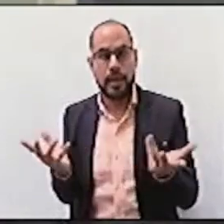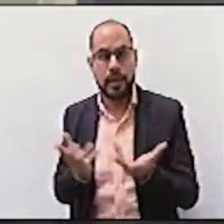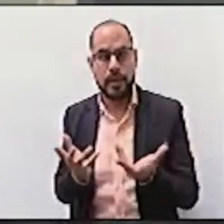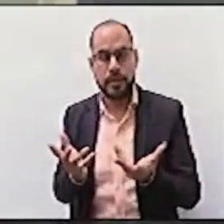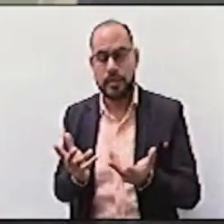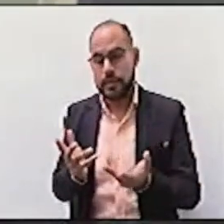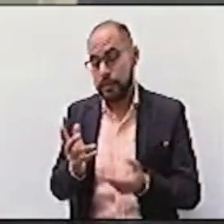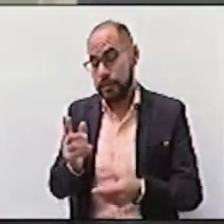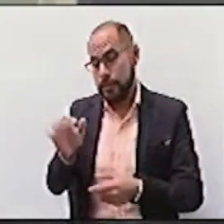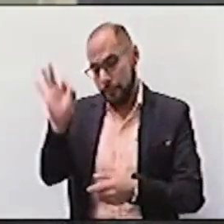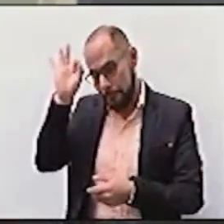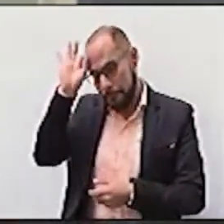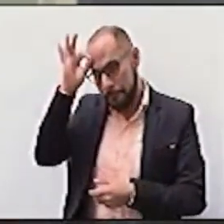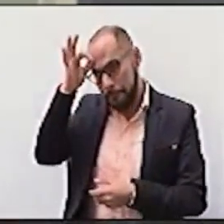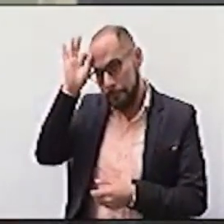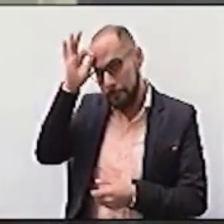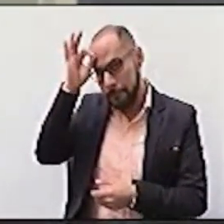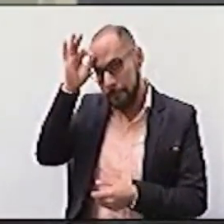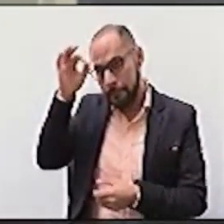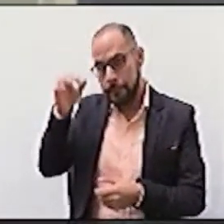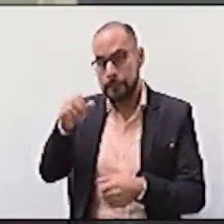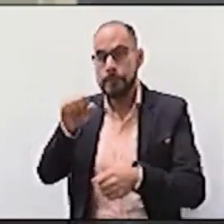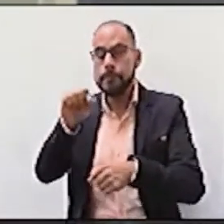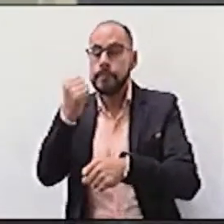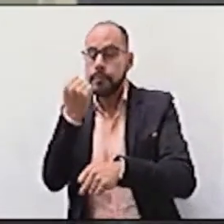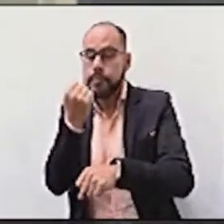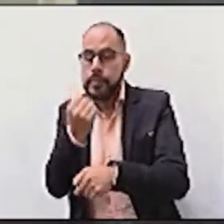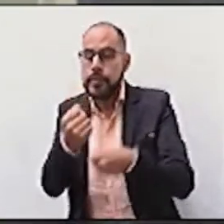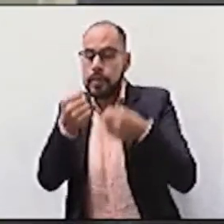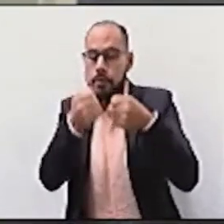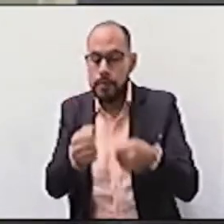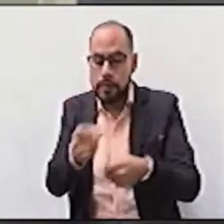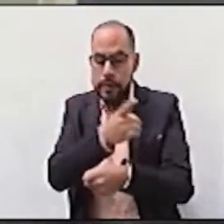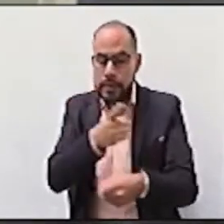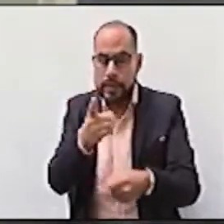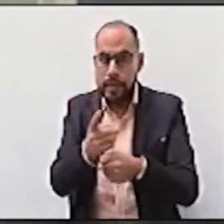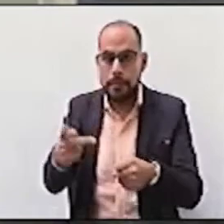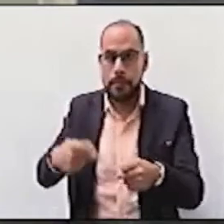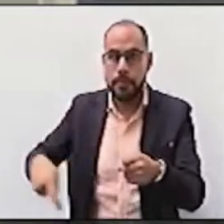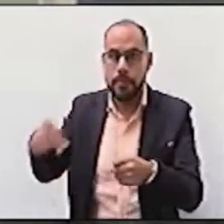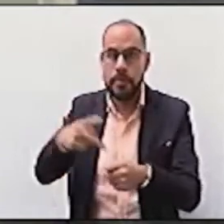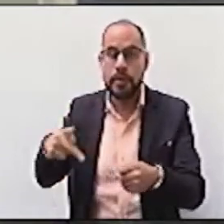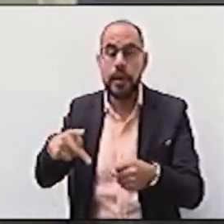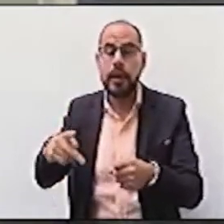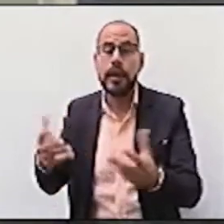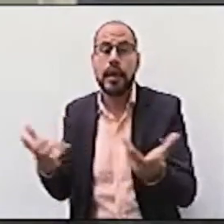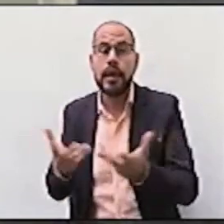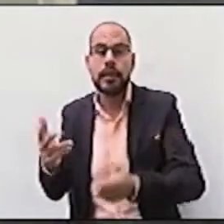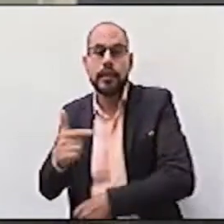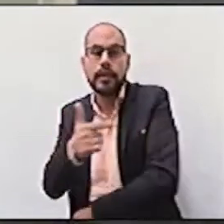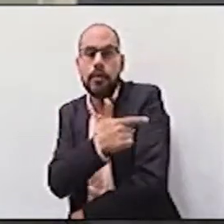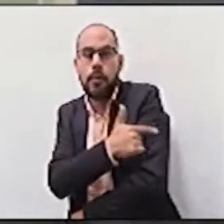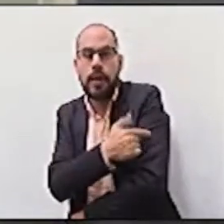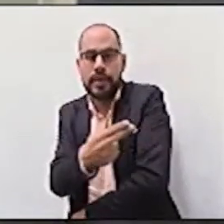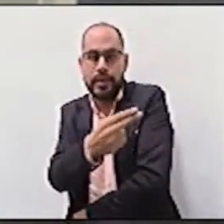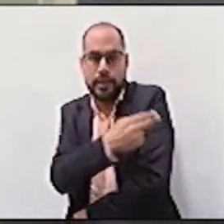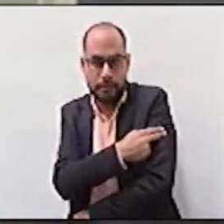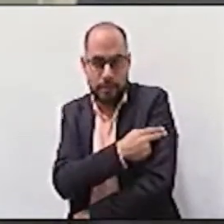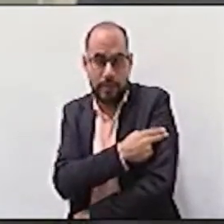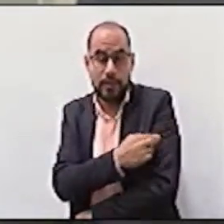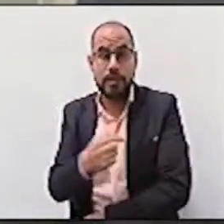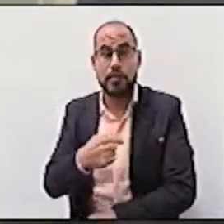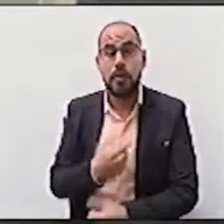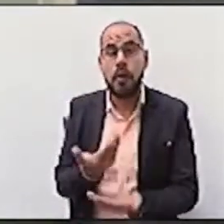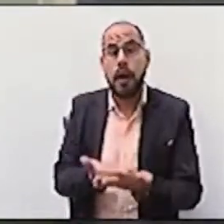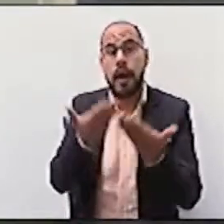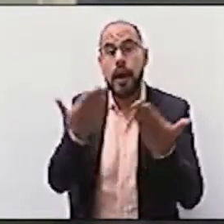prestando servicios de seguridad pública a través de la Guardia Nacional. Y yo pues quiero